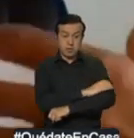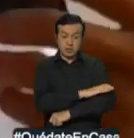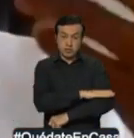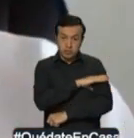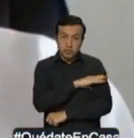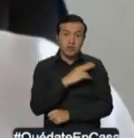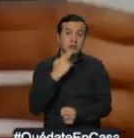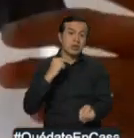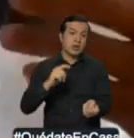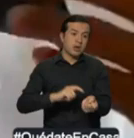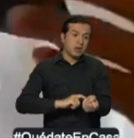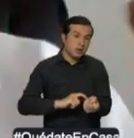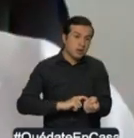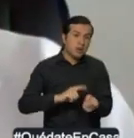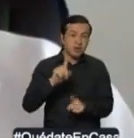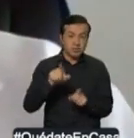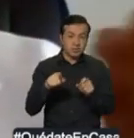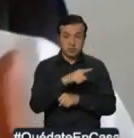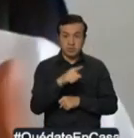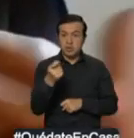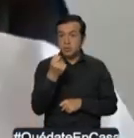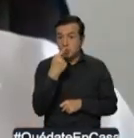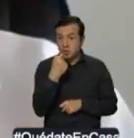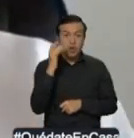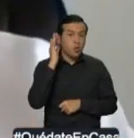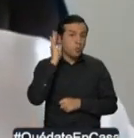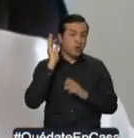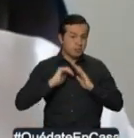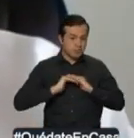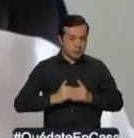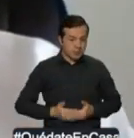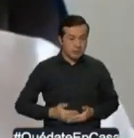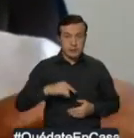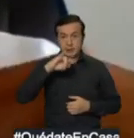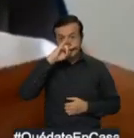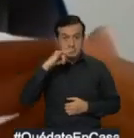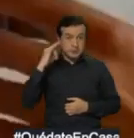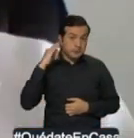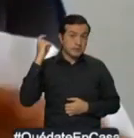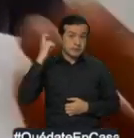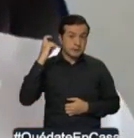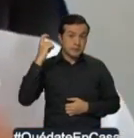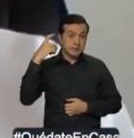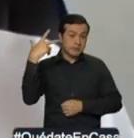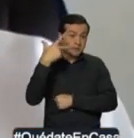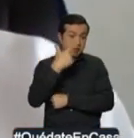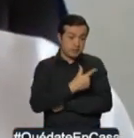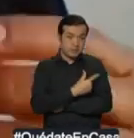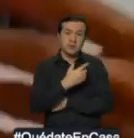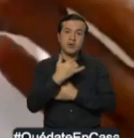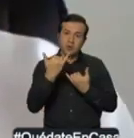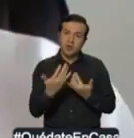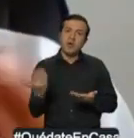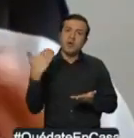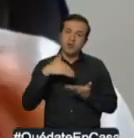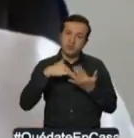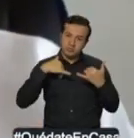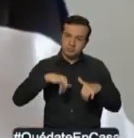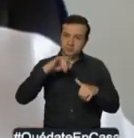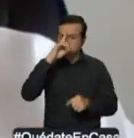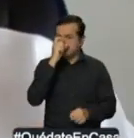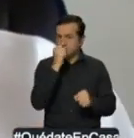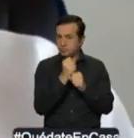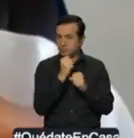diabéticos que requieren medicación mujeres embarazadas niños que requieren vacunación entonces estamos retomando ese trabajo y